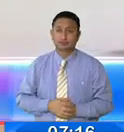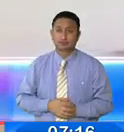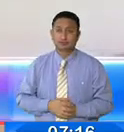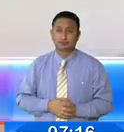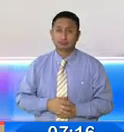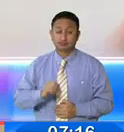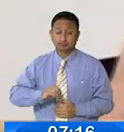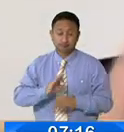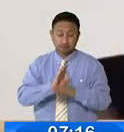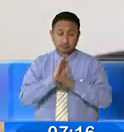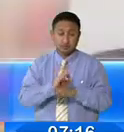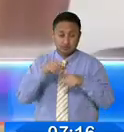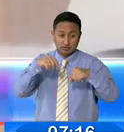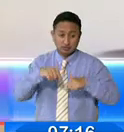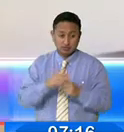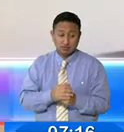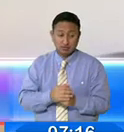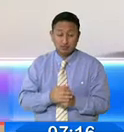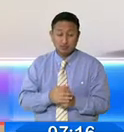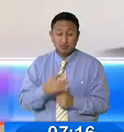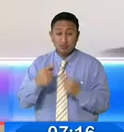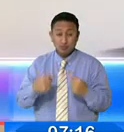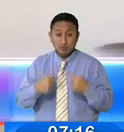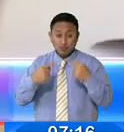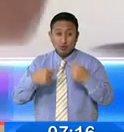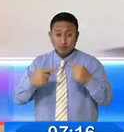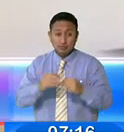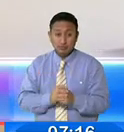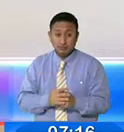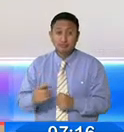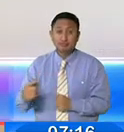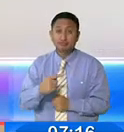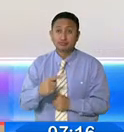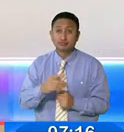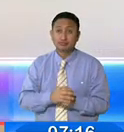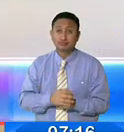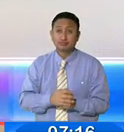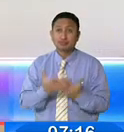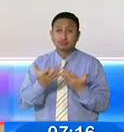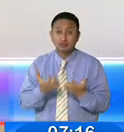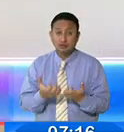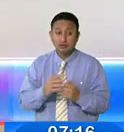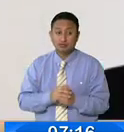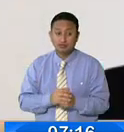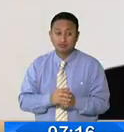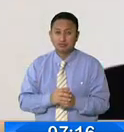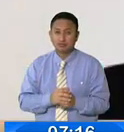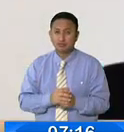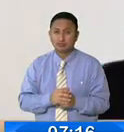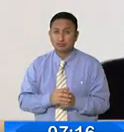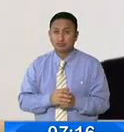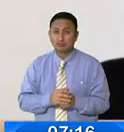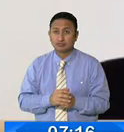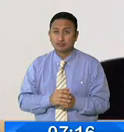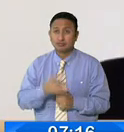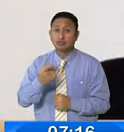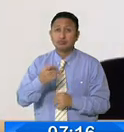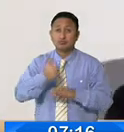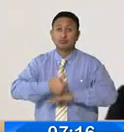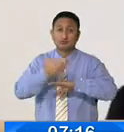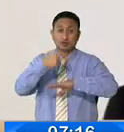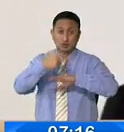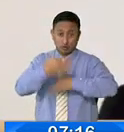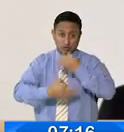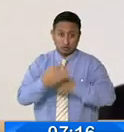de múltiples ocasiones de los intentos de tratar de cooptar o interferir en la Corte Nacional. En los